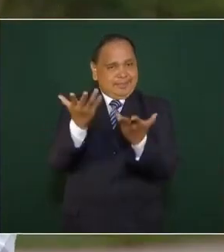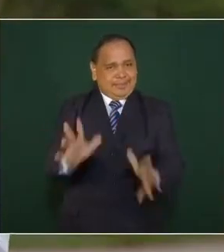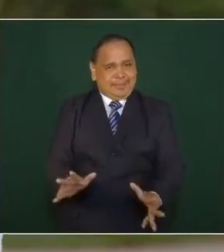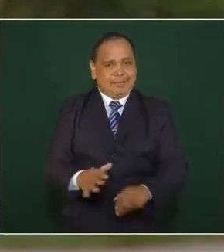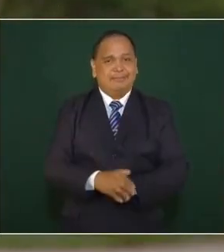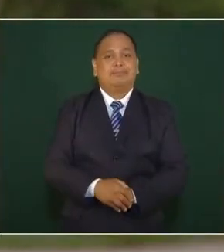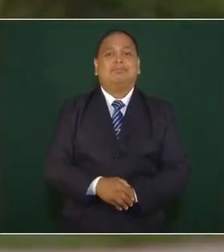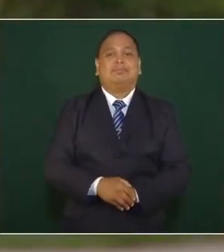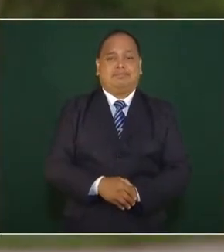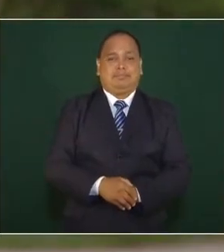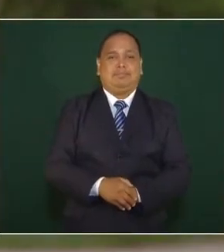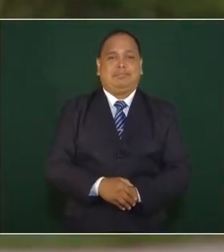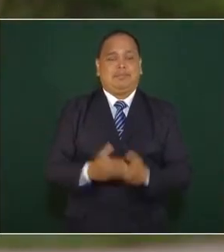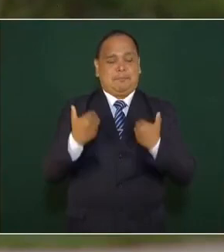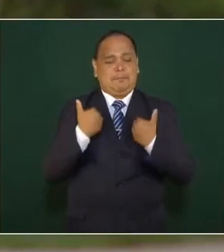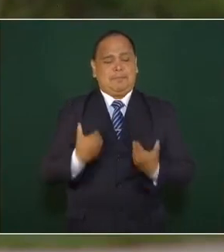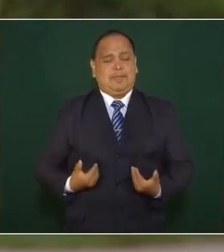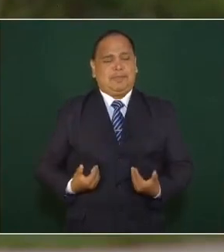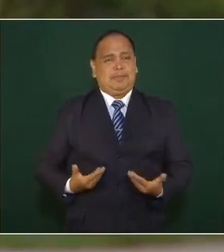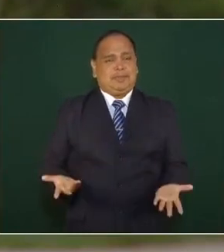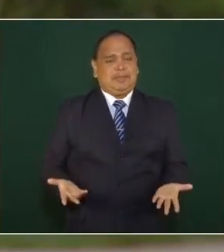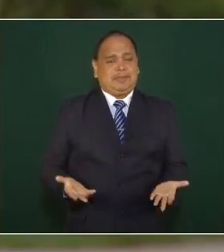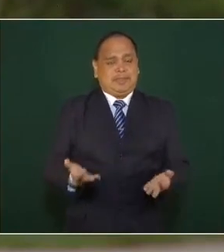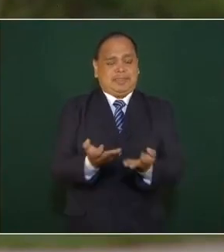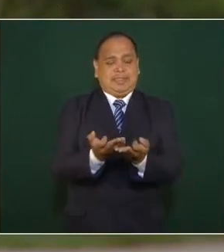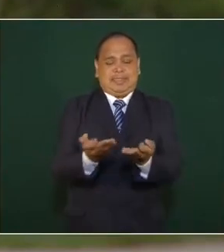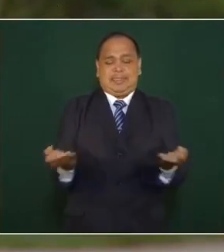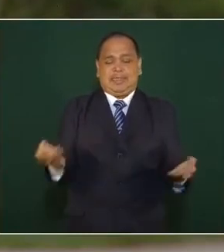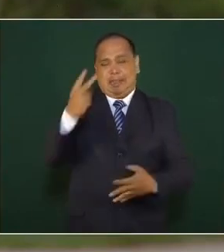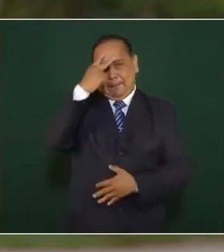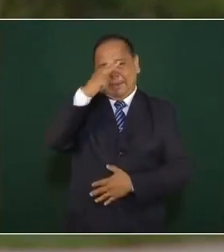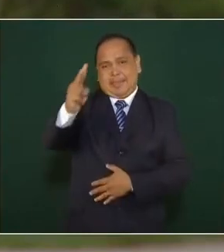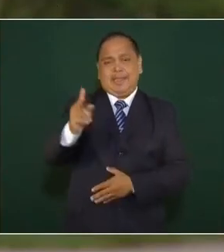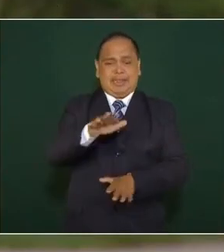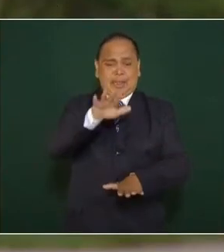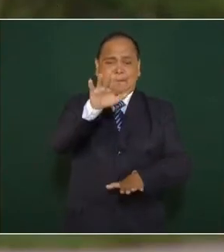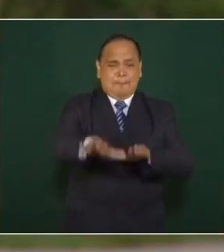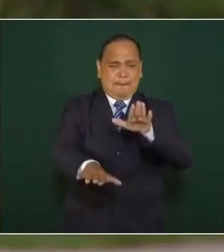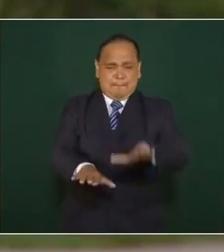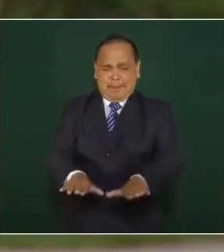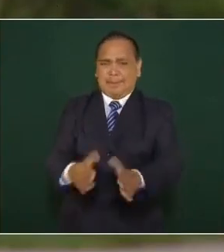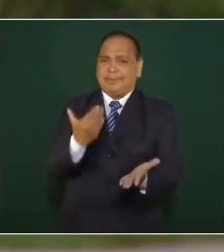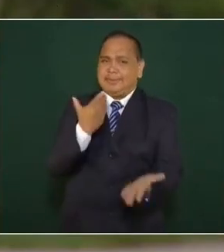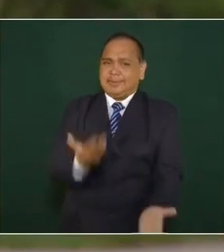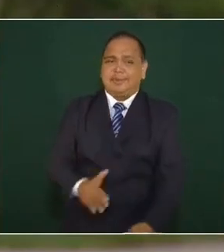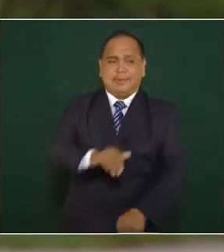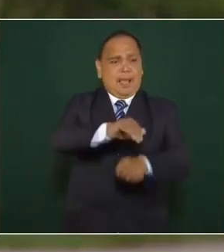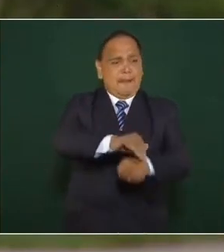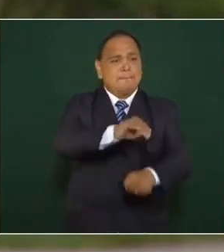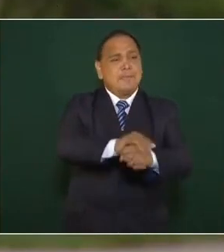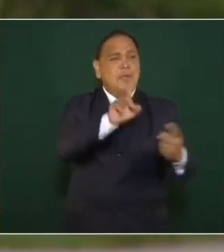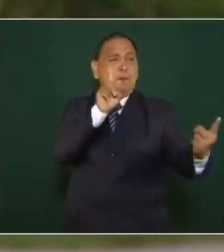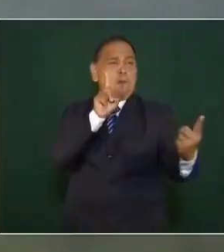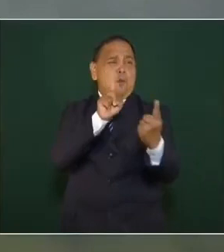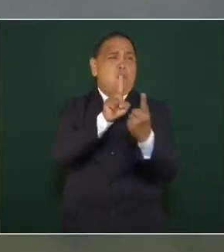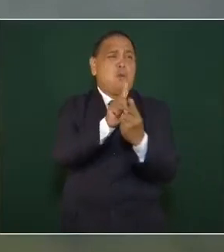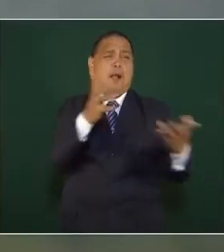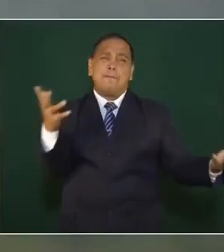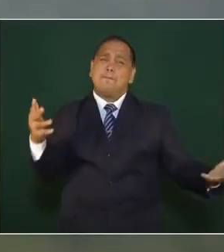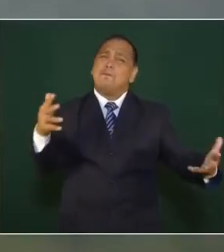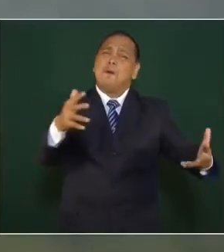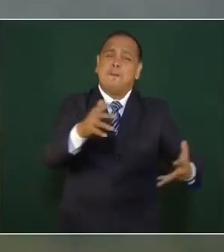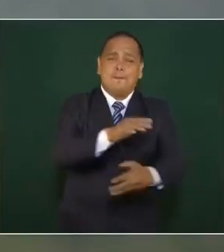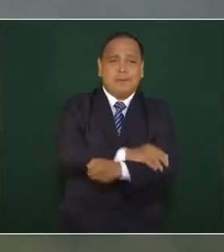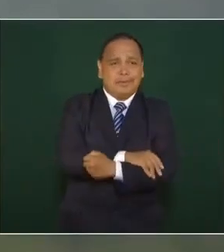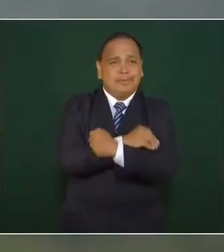Nos alegra y honra mucho volver a pisar tierra mexicana para reencontrar a los amigos y compartir, aunque